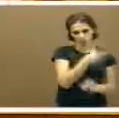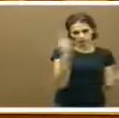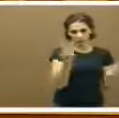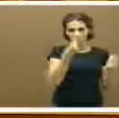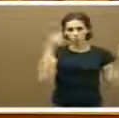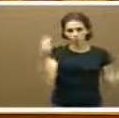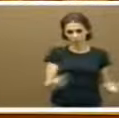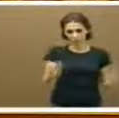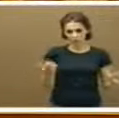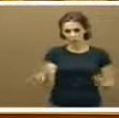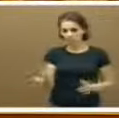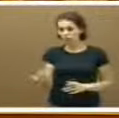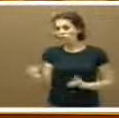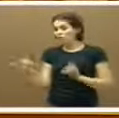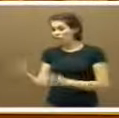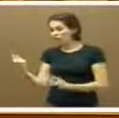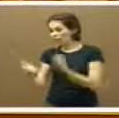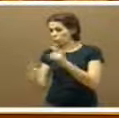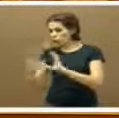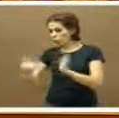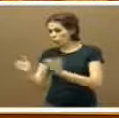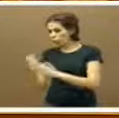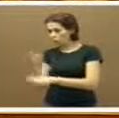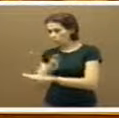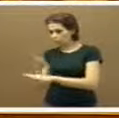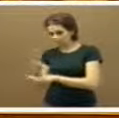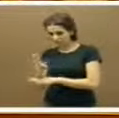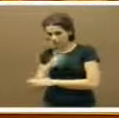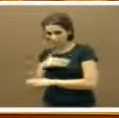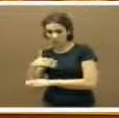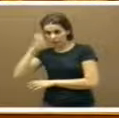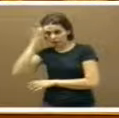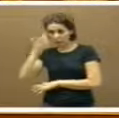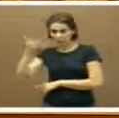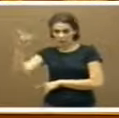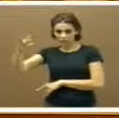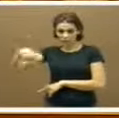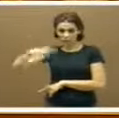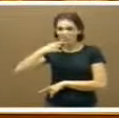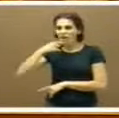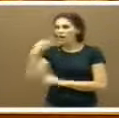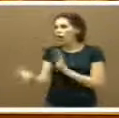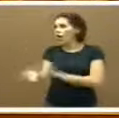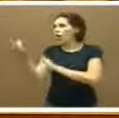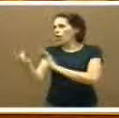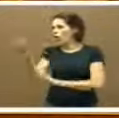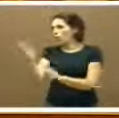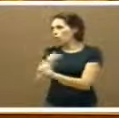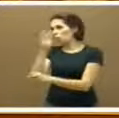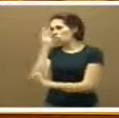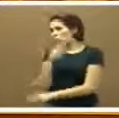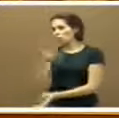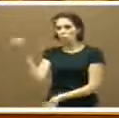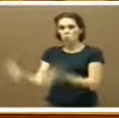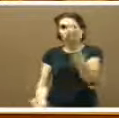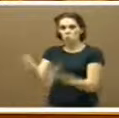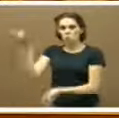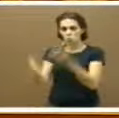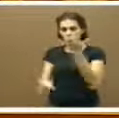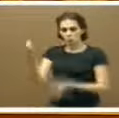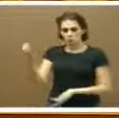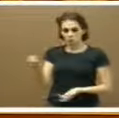Y no como quieren algunos grupos parlamentarios de este Parlamento, que es crear empleo público. Que los extremeños